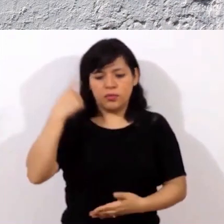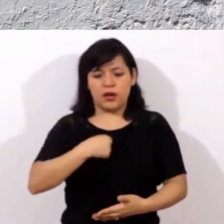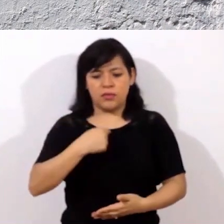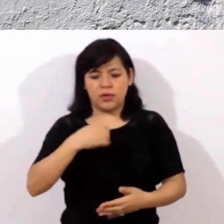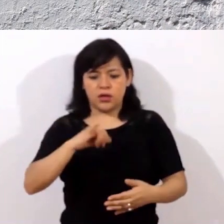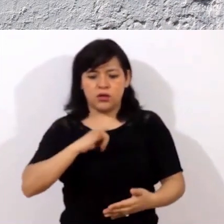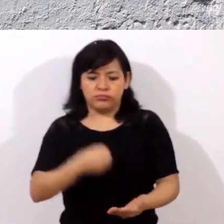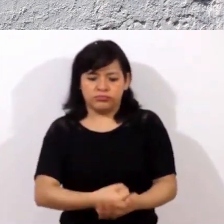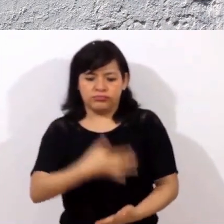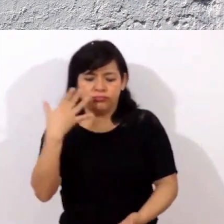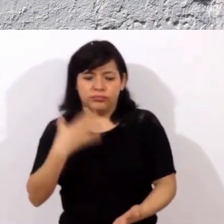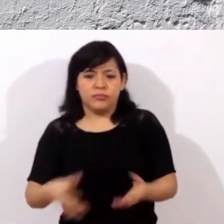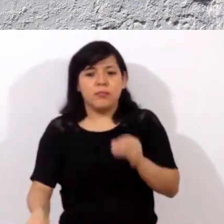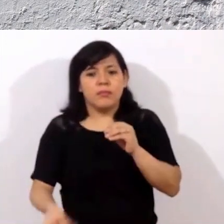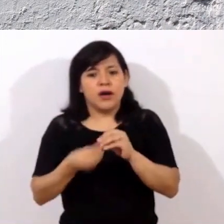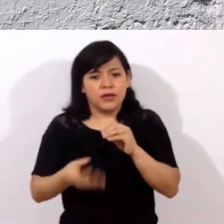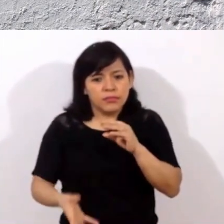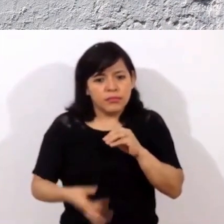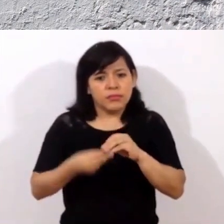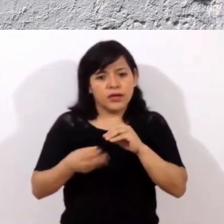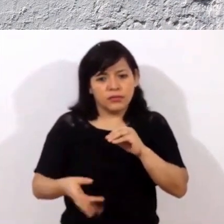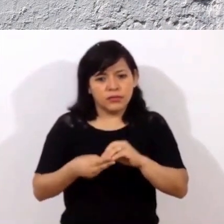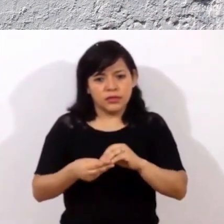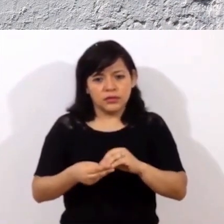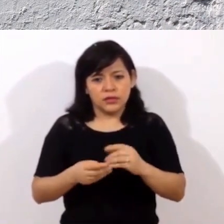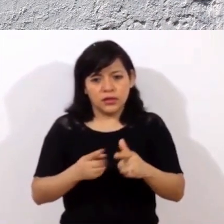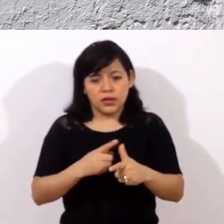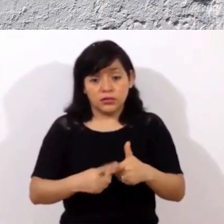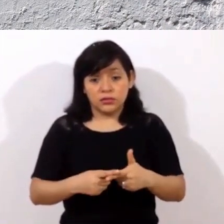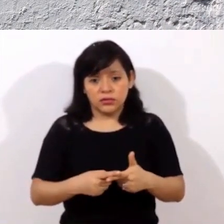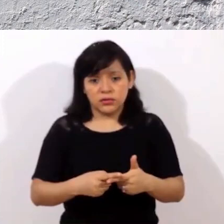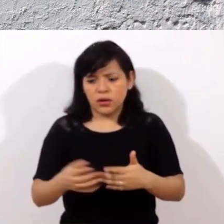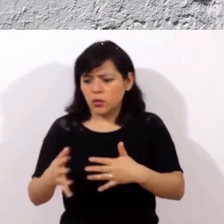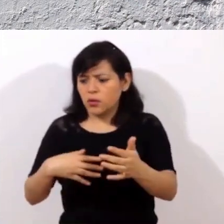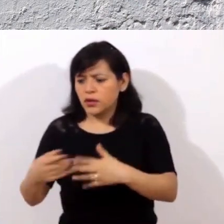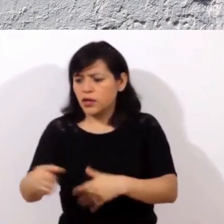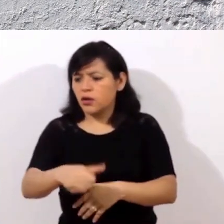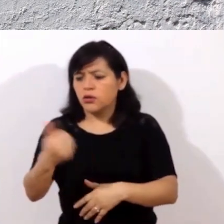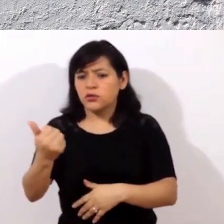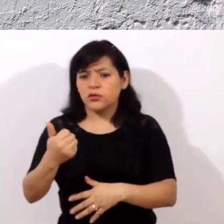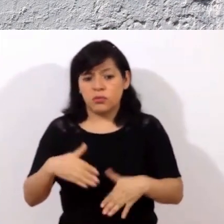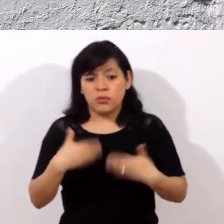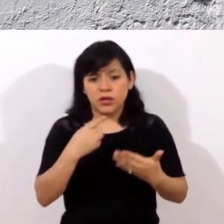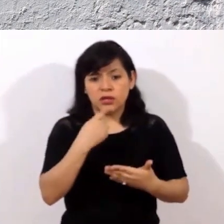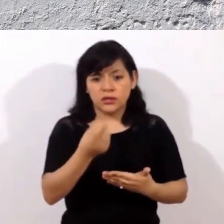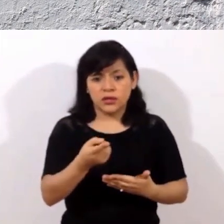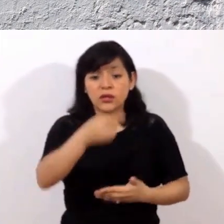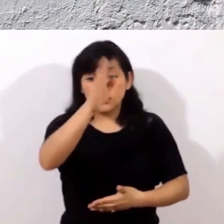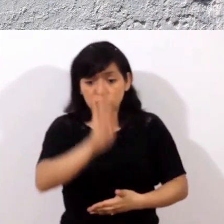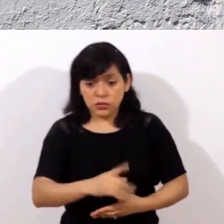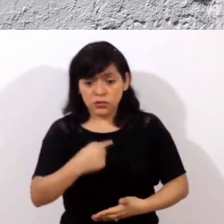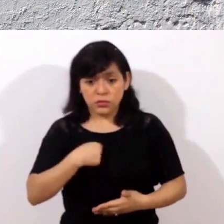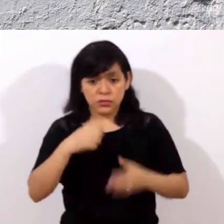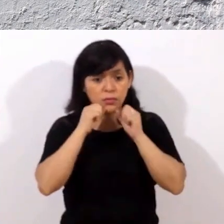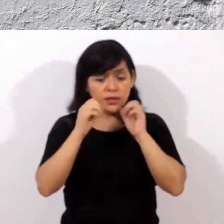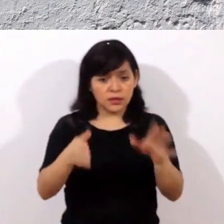más. Y tal vez cualquiera podría decir, Dios me está bendiciendo a costa del pecado de los demás. Bueno, cada